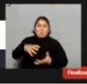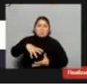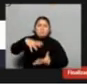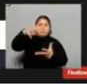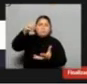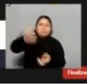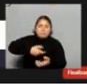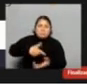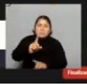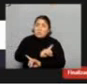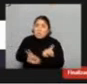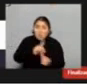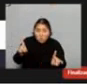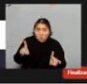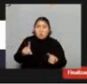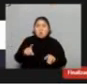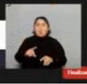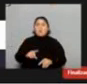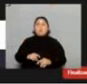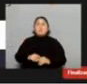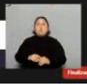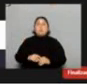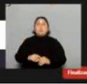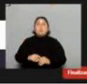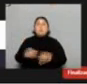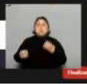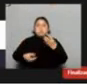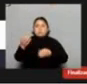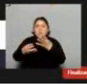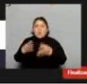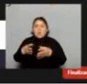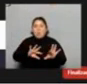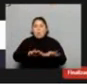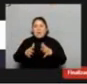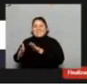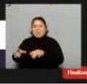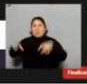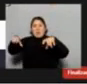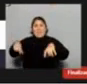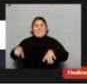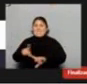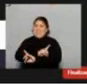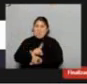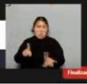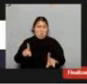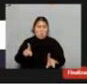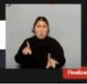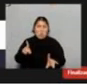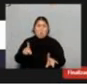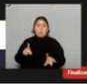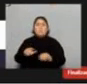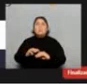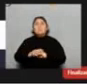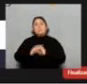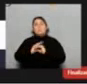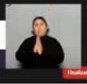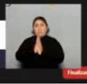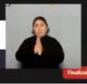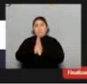van hacer una fogata para un asado en la cancha, porque hubo gente en la cancha también,